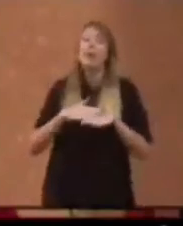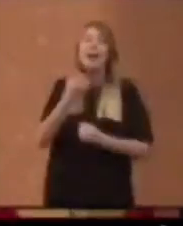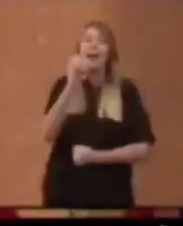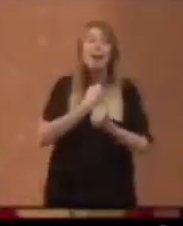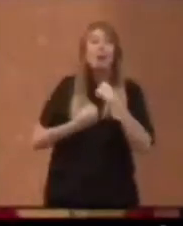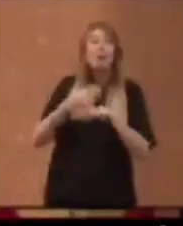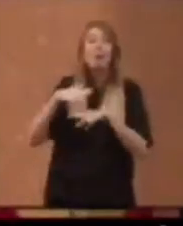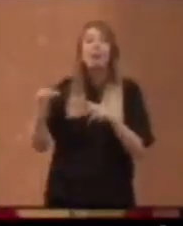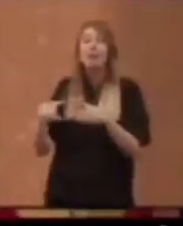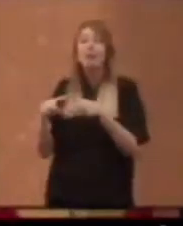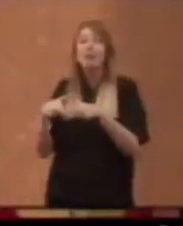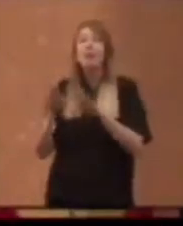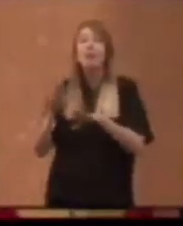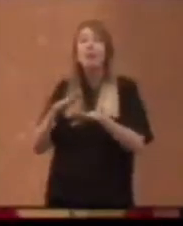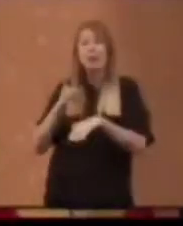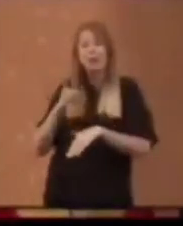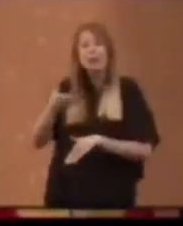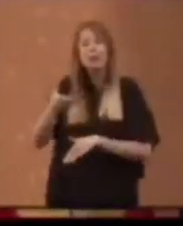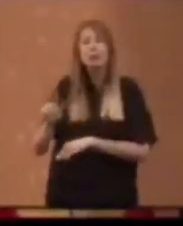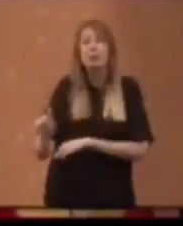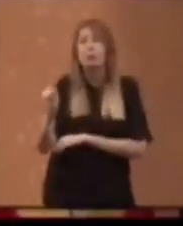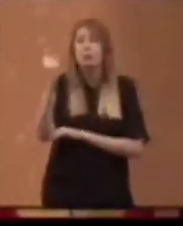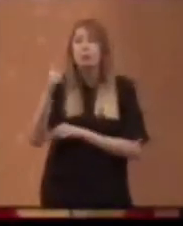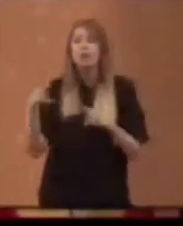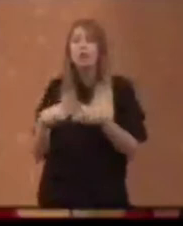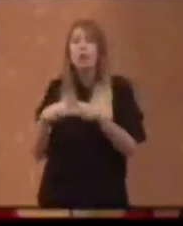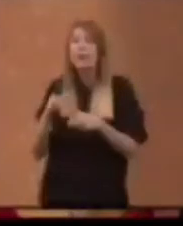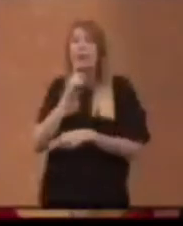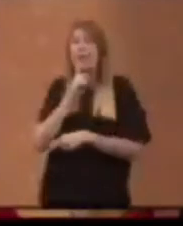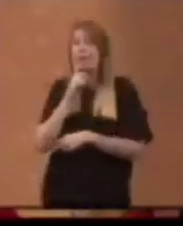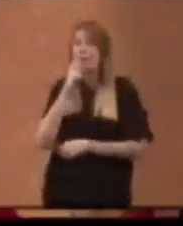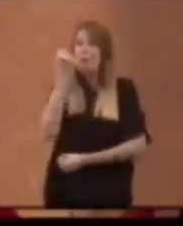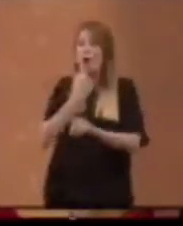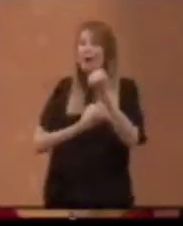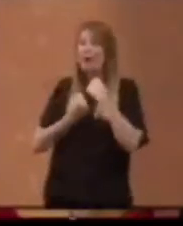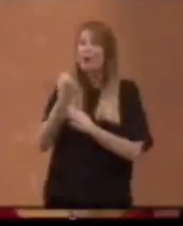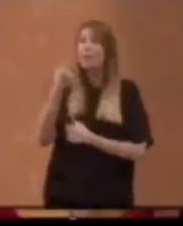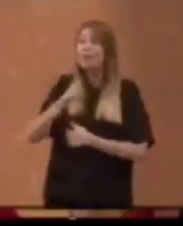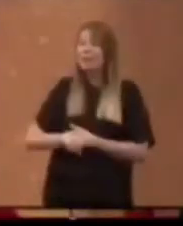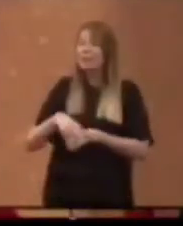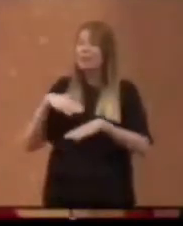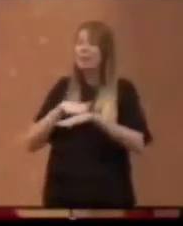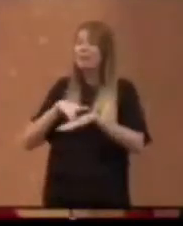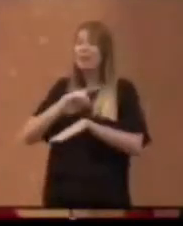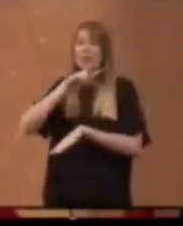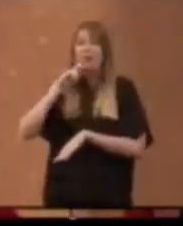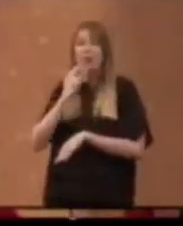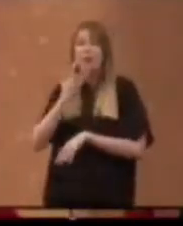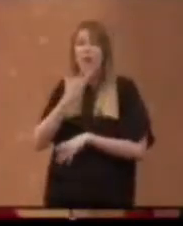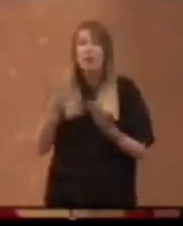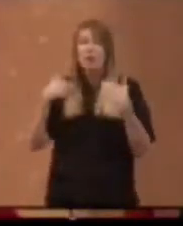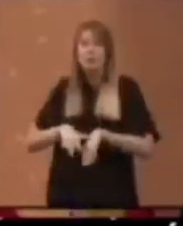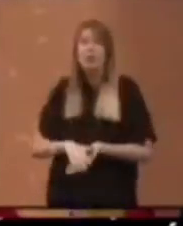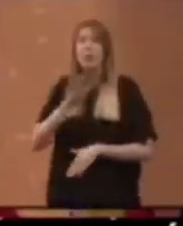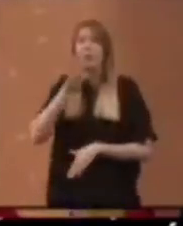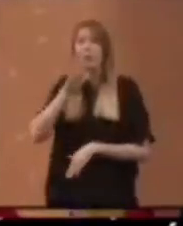pero para tener un futuro. Una sociedad y una economía que estén basados en otros valores que ya conocemos. Para ello es imprescindible